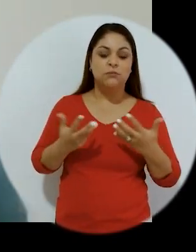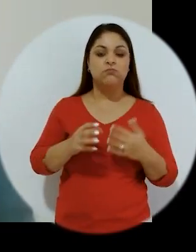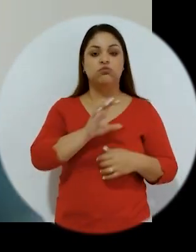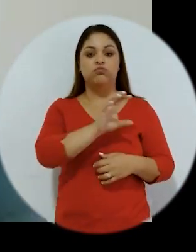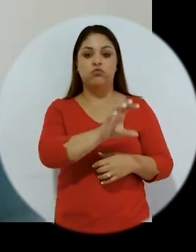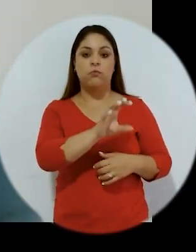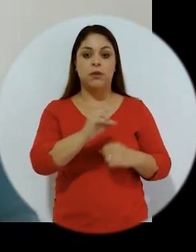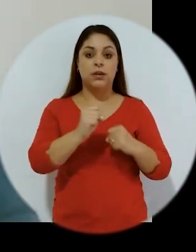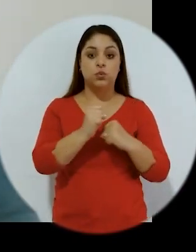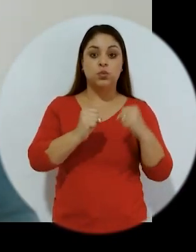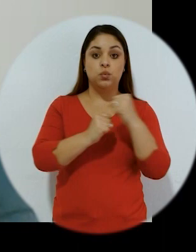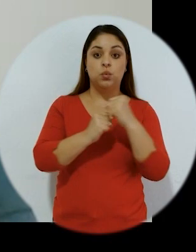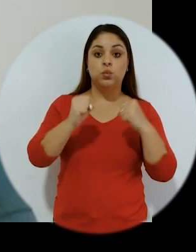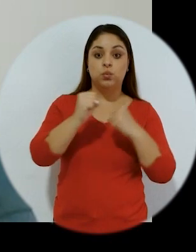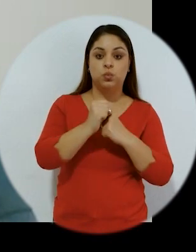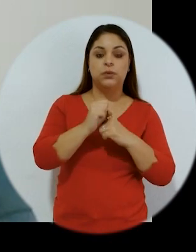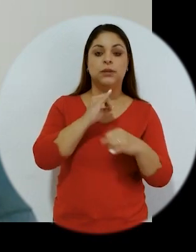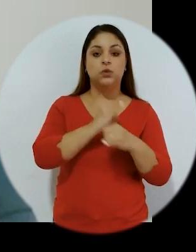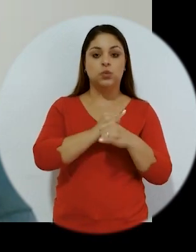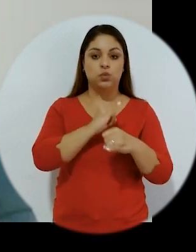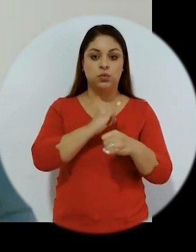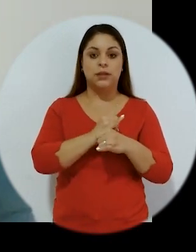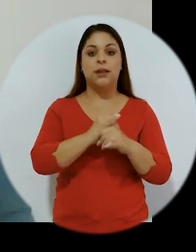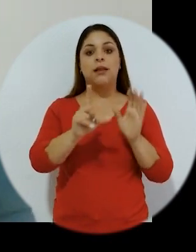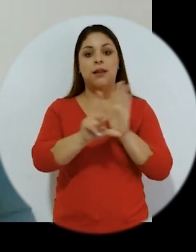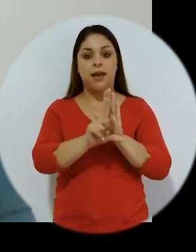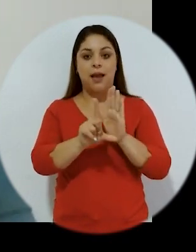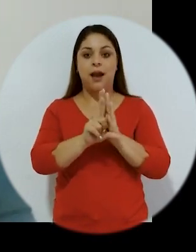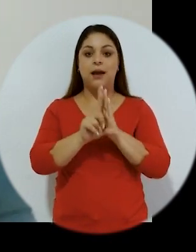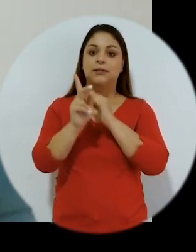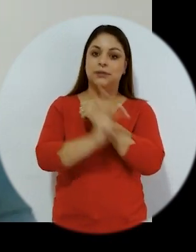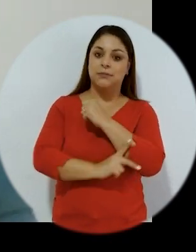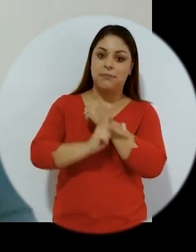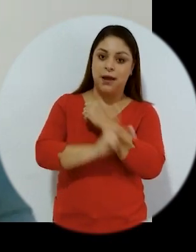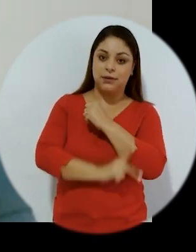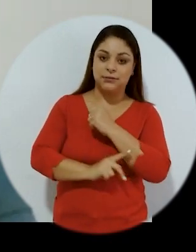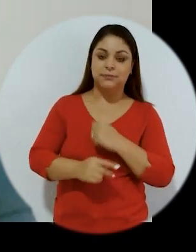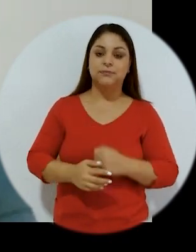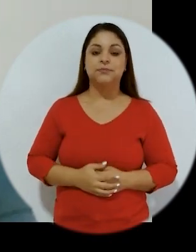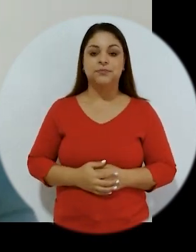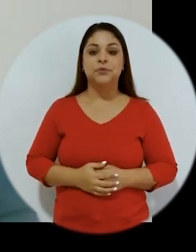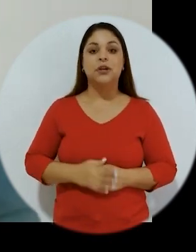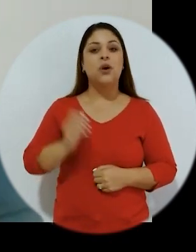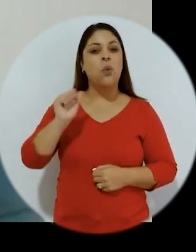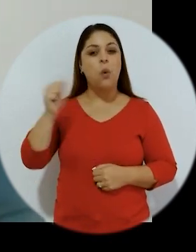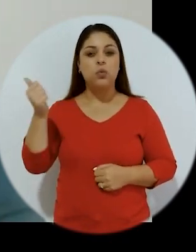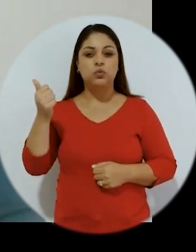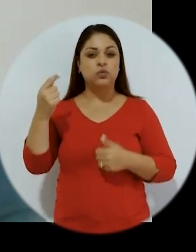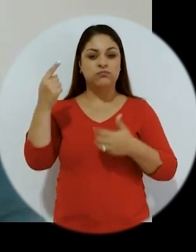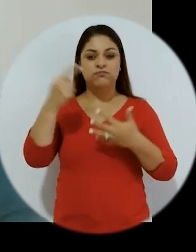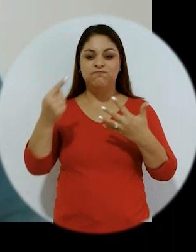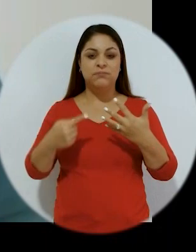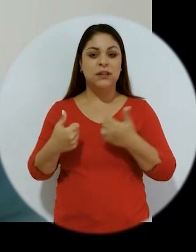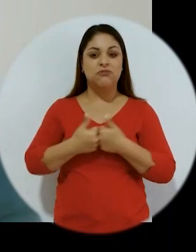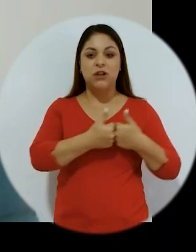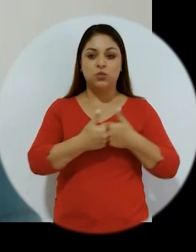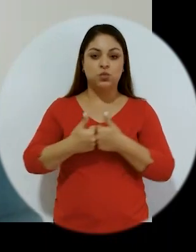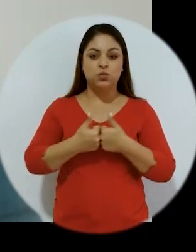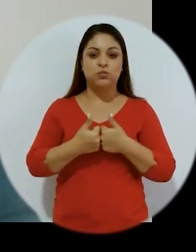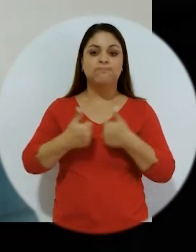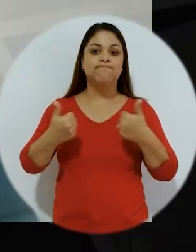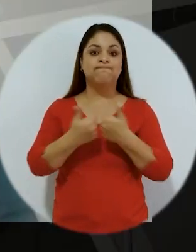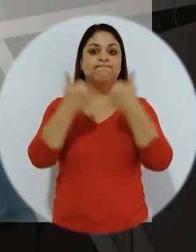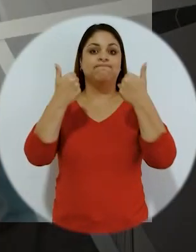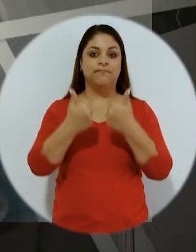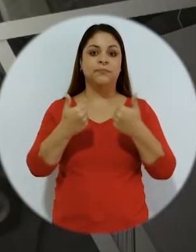la estructura eh, institucional y legal del país. Y otros retos